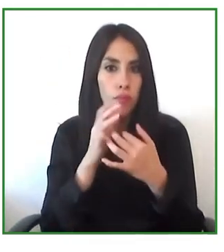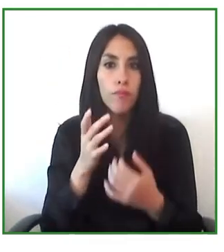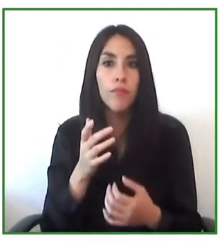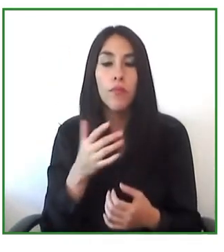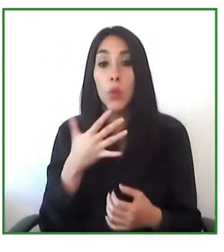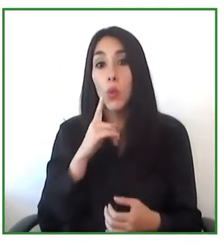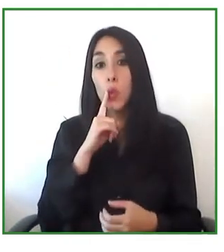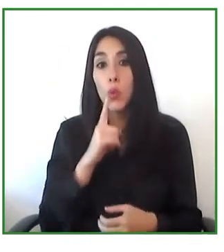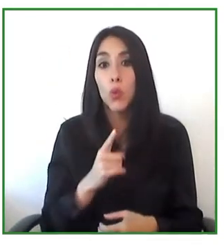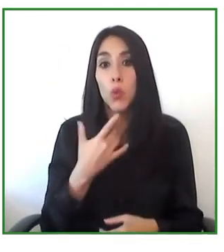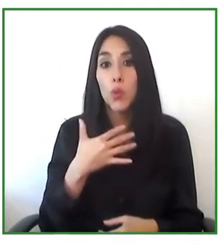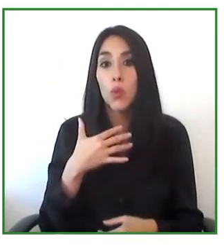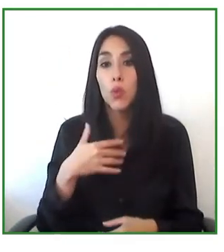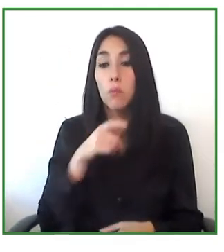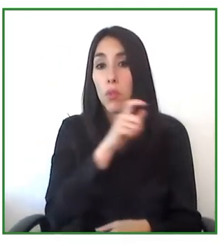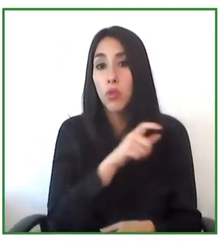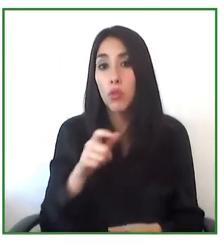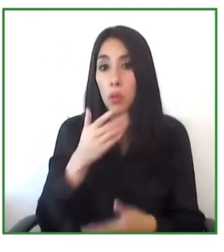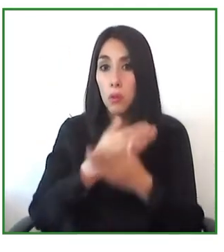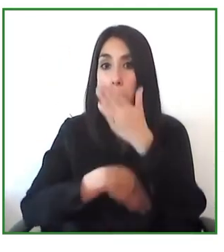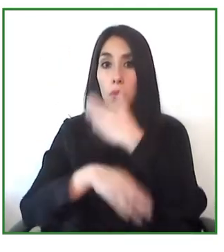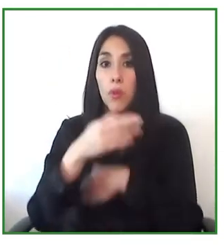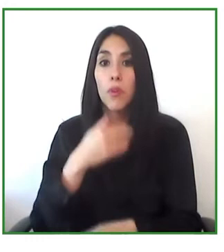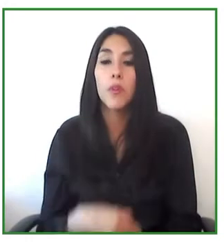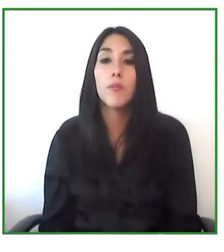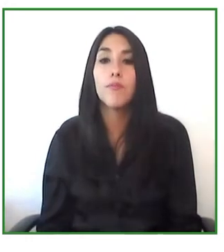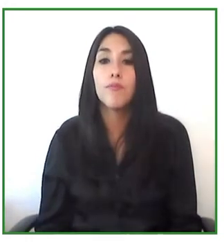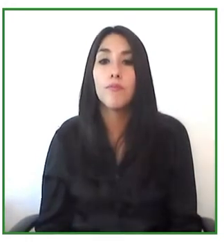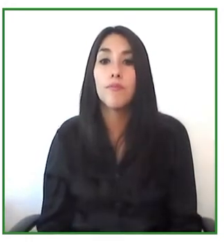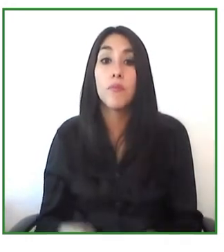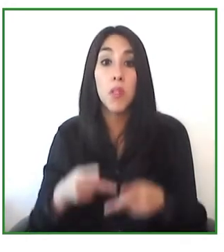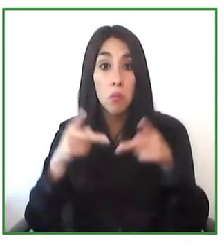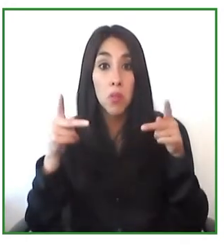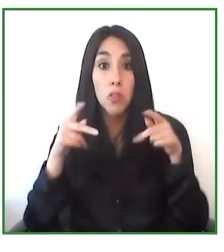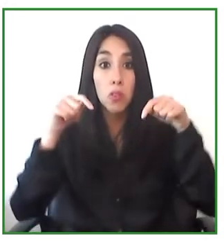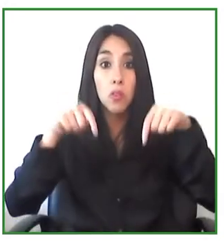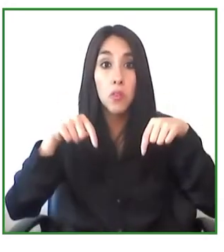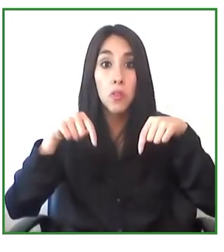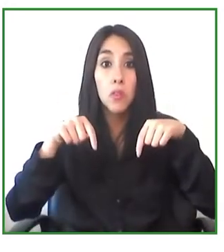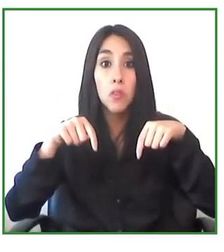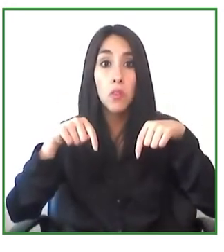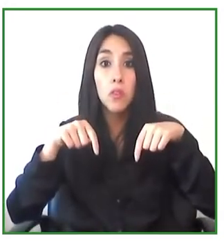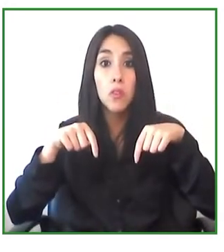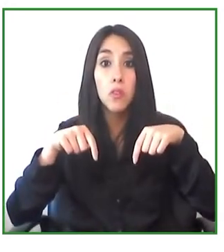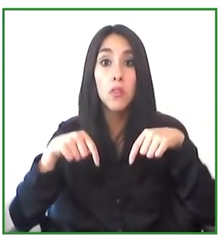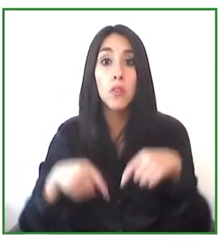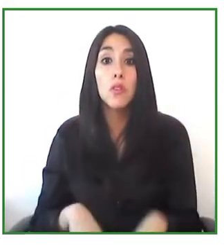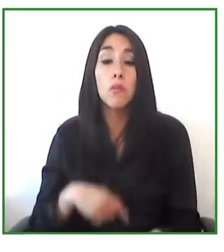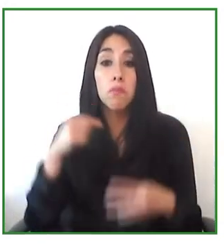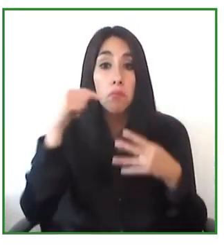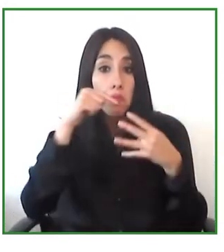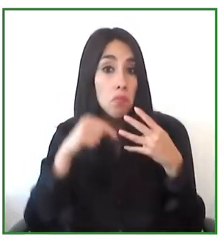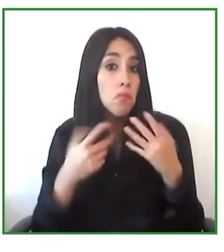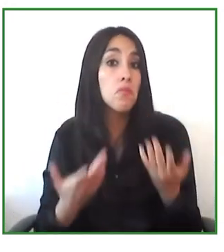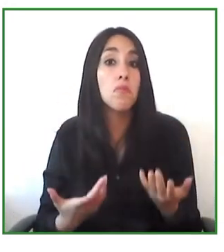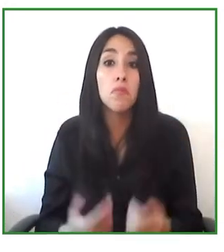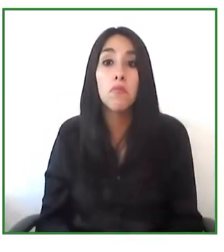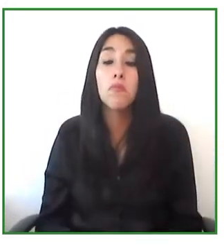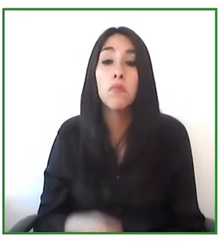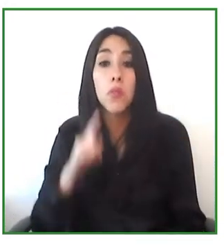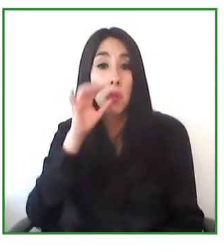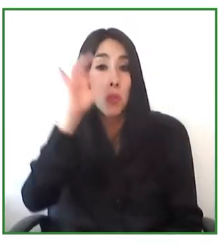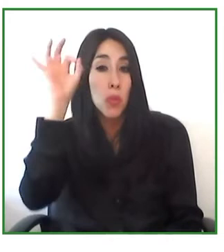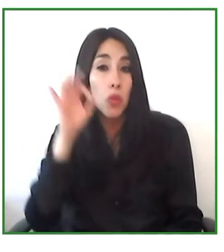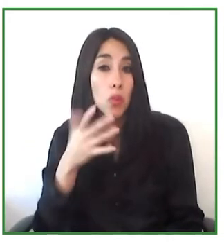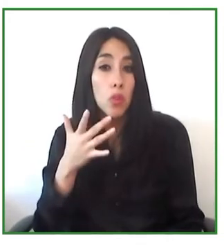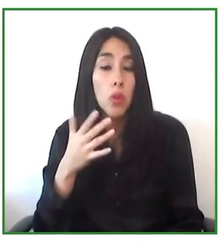trabajo, necesitan más tiempo para ser evaluadas. Uh-huh. Estos indicadores son, por ejemplo, el número de puestos de